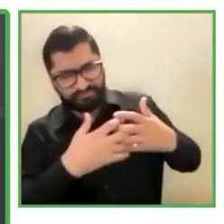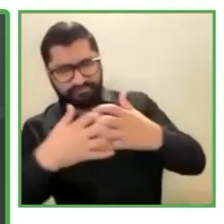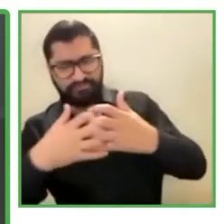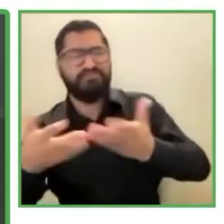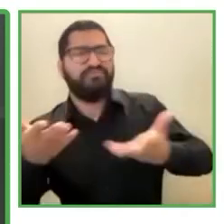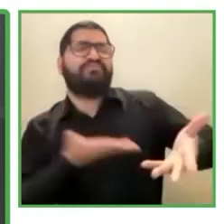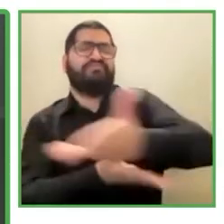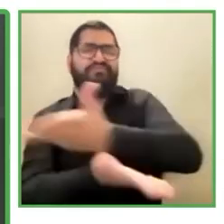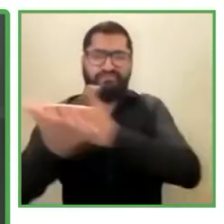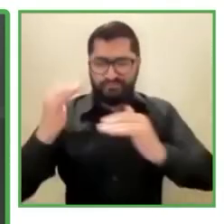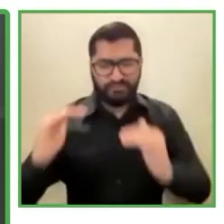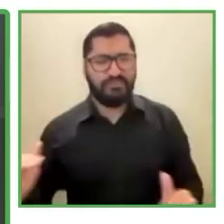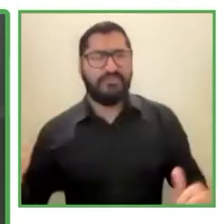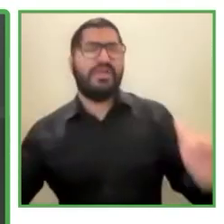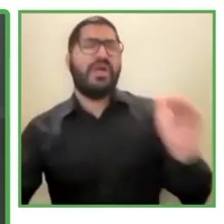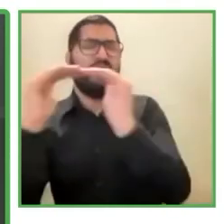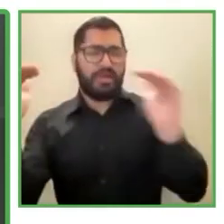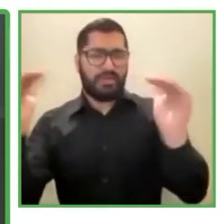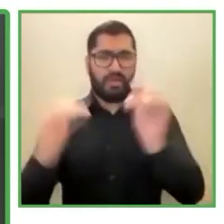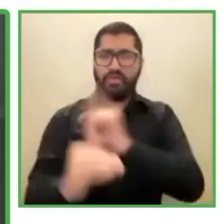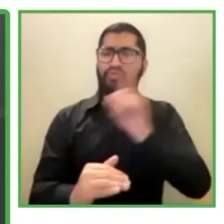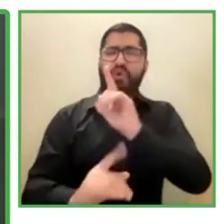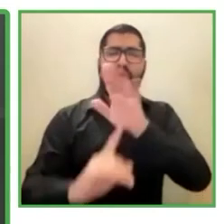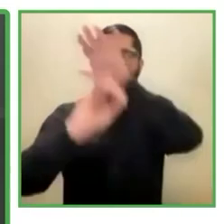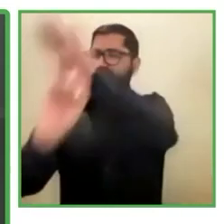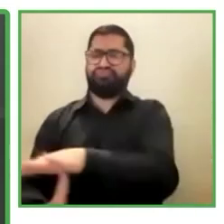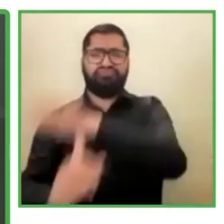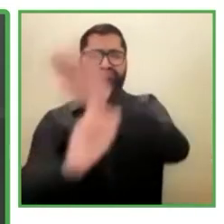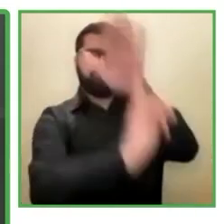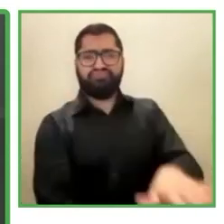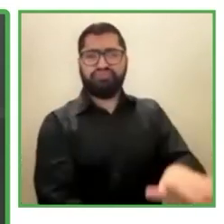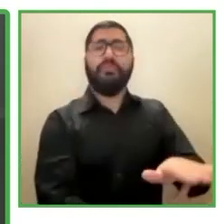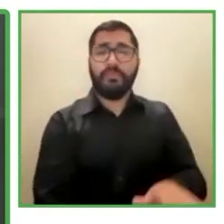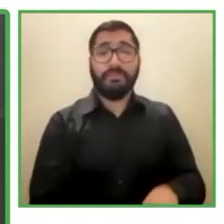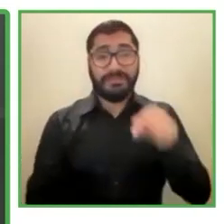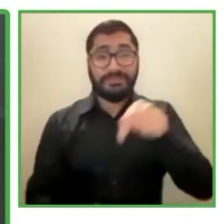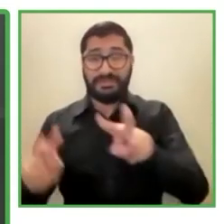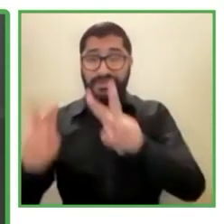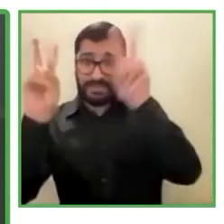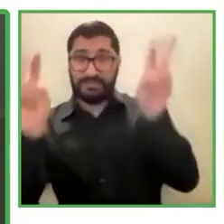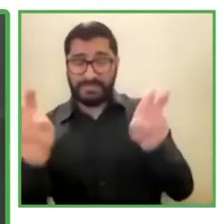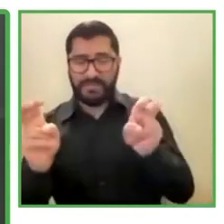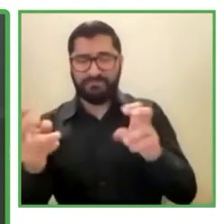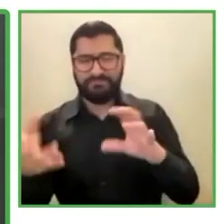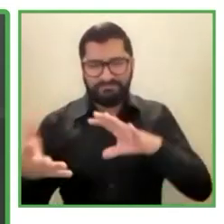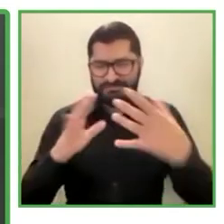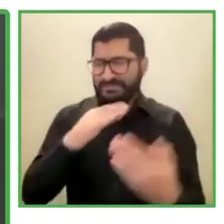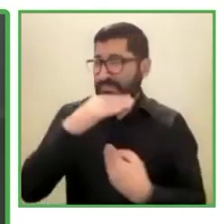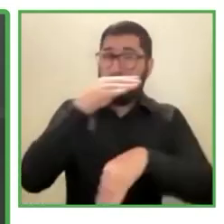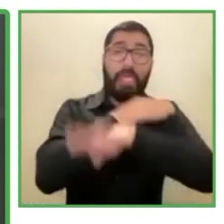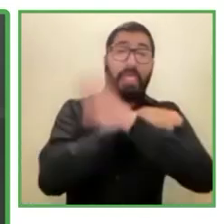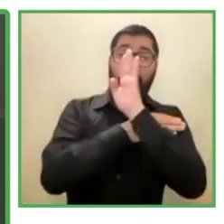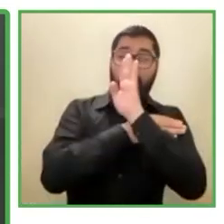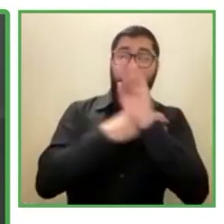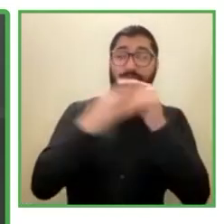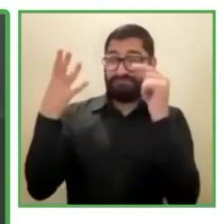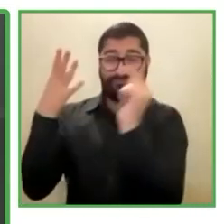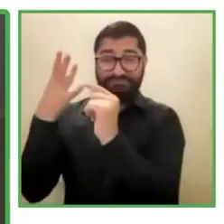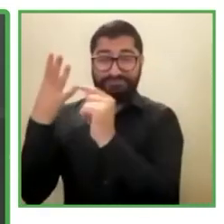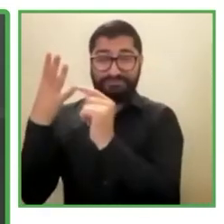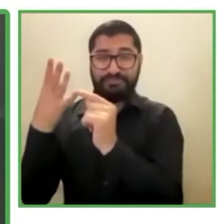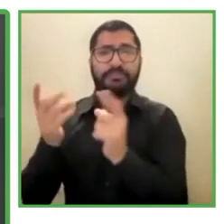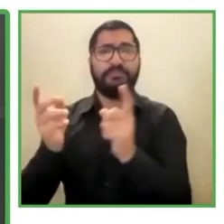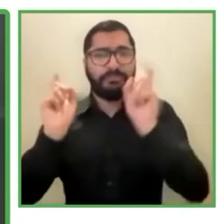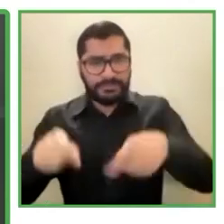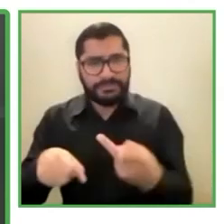forma, ante los efectos globales de la pandemia, los actores tripartitos del mundo del trabajo que conforman la OIT